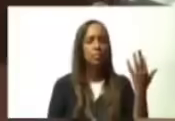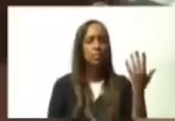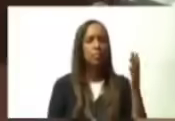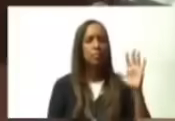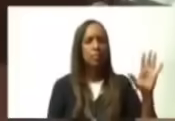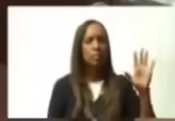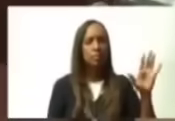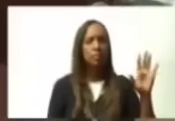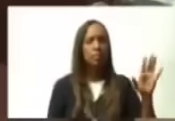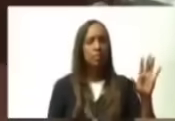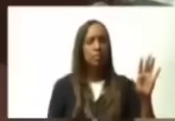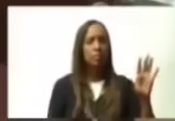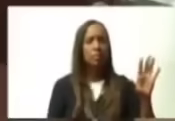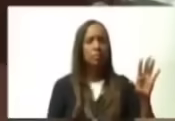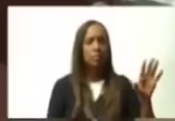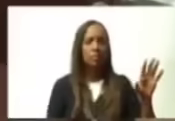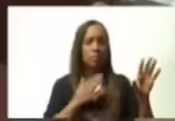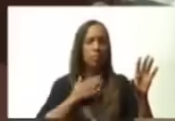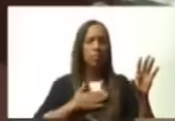Por favor.